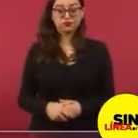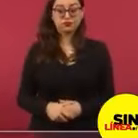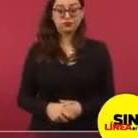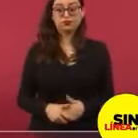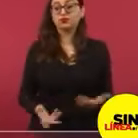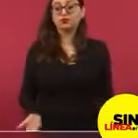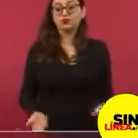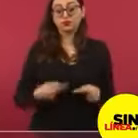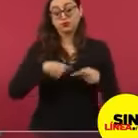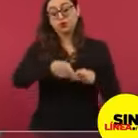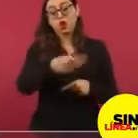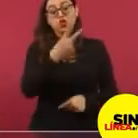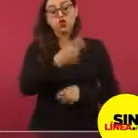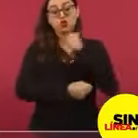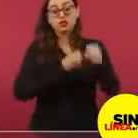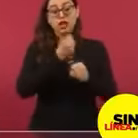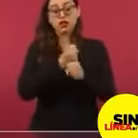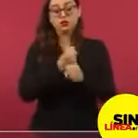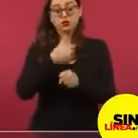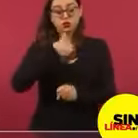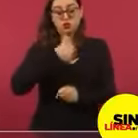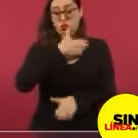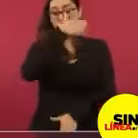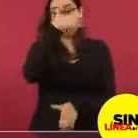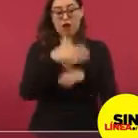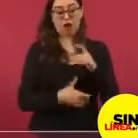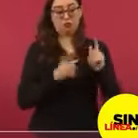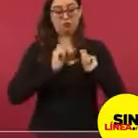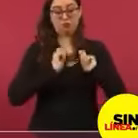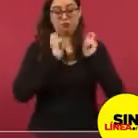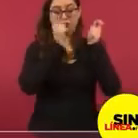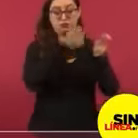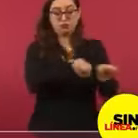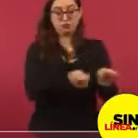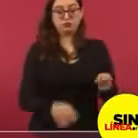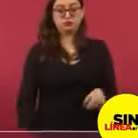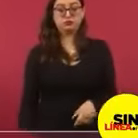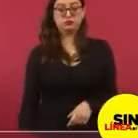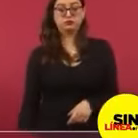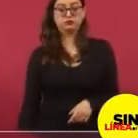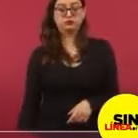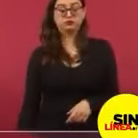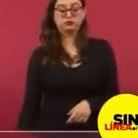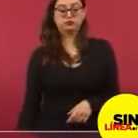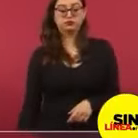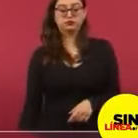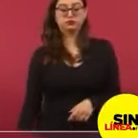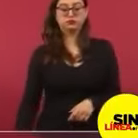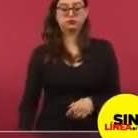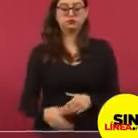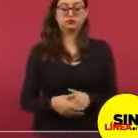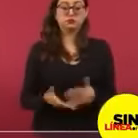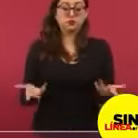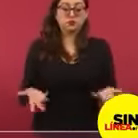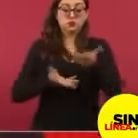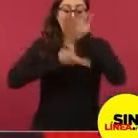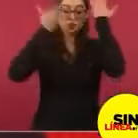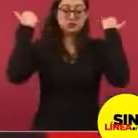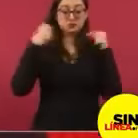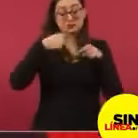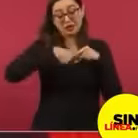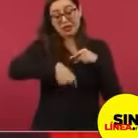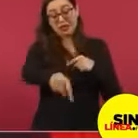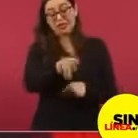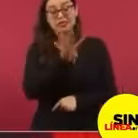cuando termine mi mandato? Aunque todavía no sé qué me depare el destino en estos 18, 19 meses que me